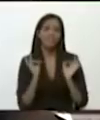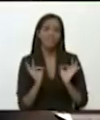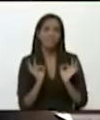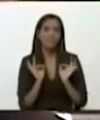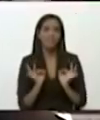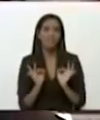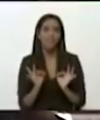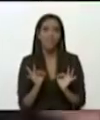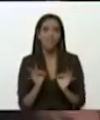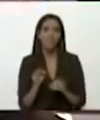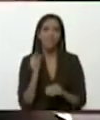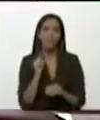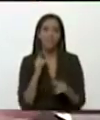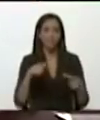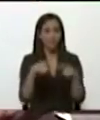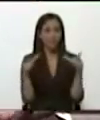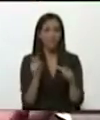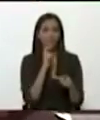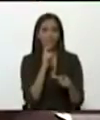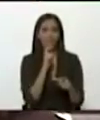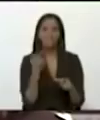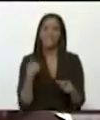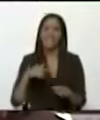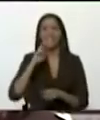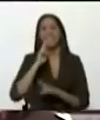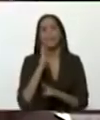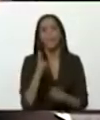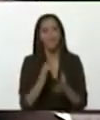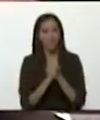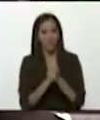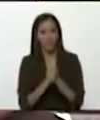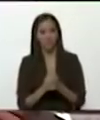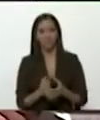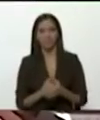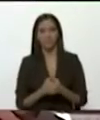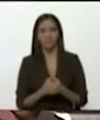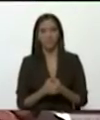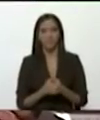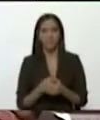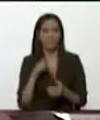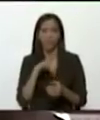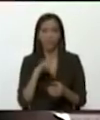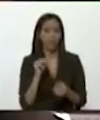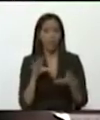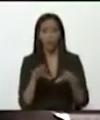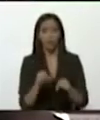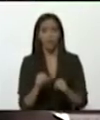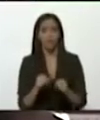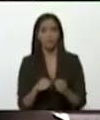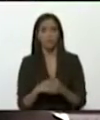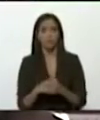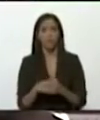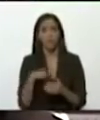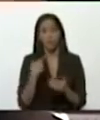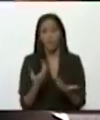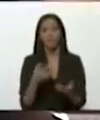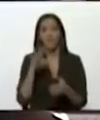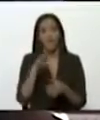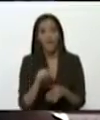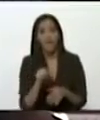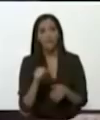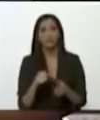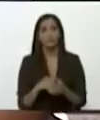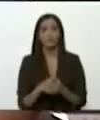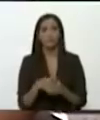especial que en el momento de situaciones difíciles tiene que responder, compadre? Y ellos no la controlan. Y por eso agarraron,